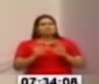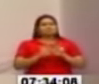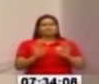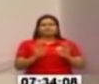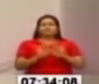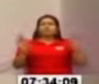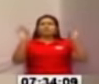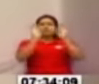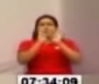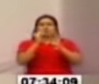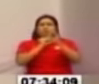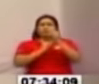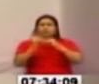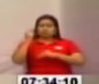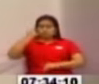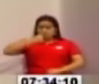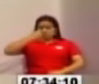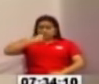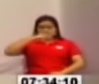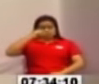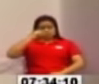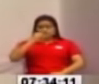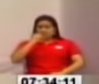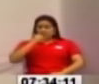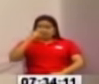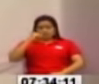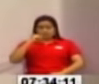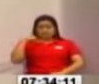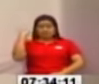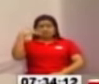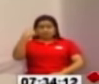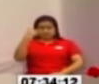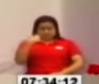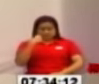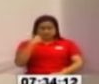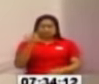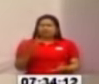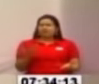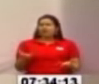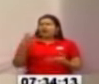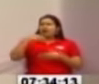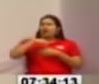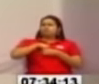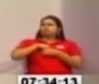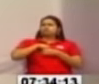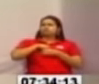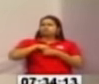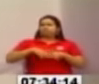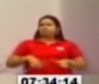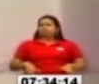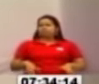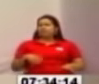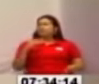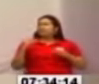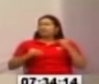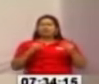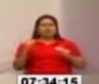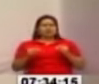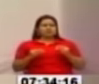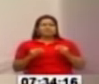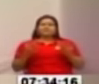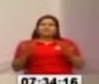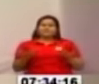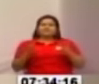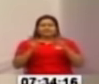decir, no te voy a dar alimentos y después sí te doy. Entonces el cuerpo no sabe si almacenar o quemar. Entonces es por eso importantísimo